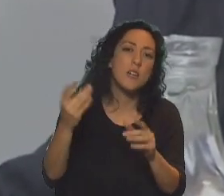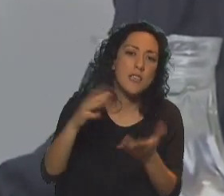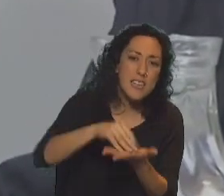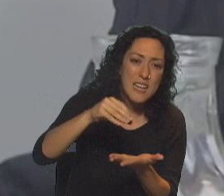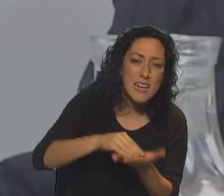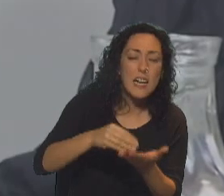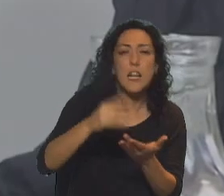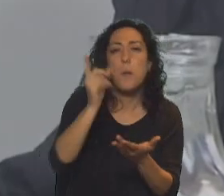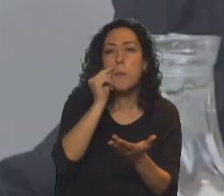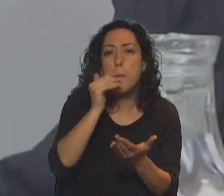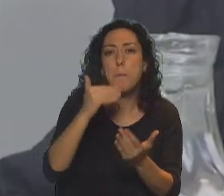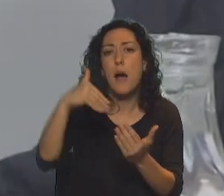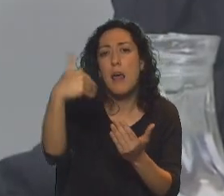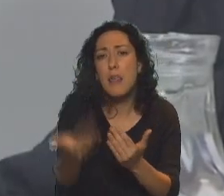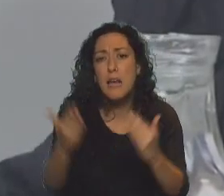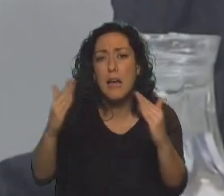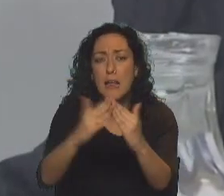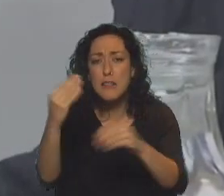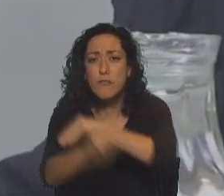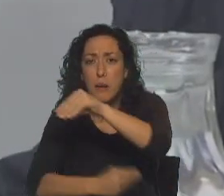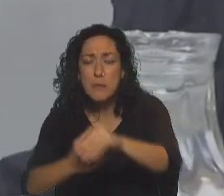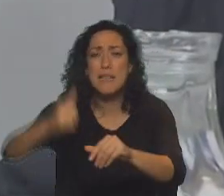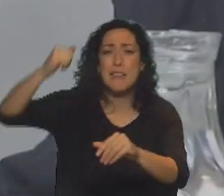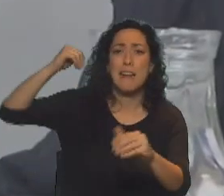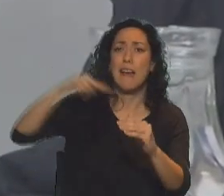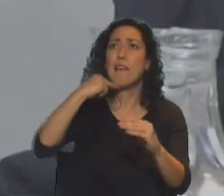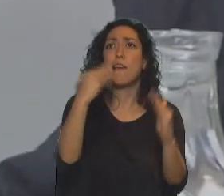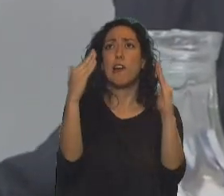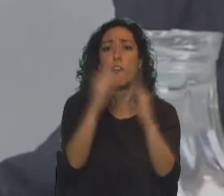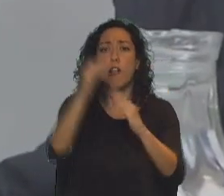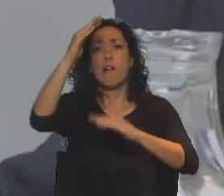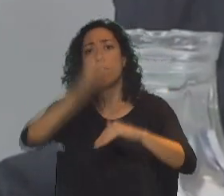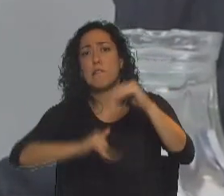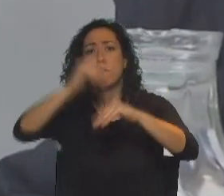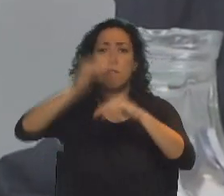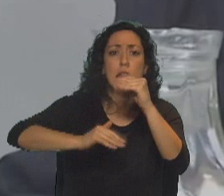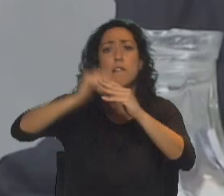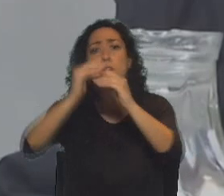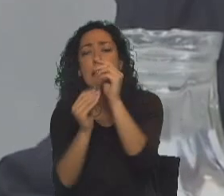el padre, la familia adelante y ya no hay más lugar. Y entonces